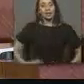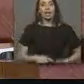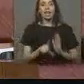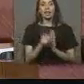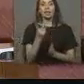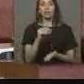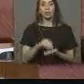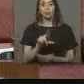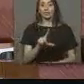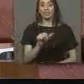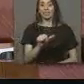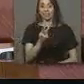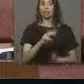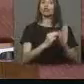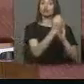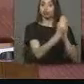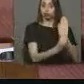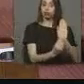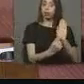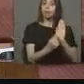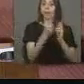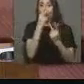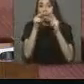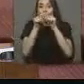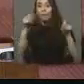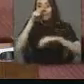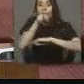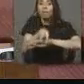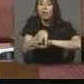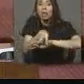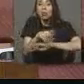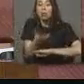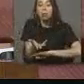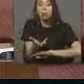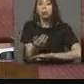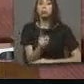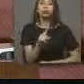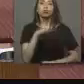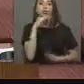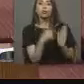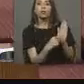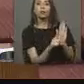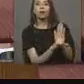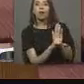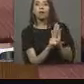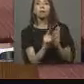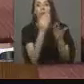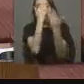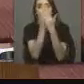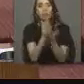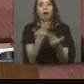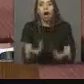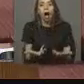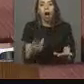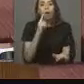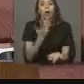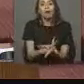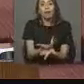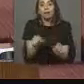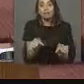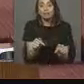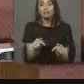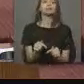20.673. Pero a la luz de los hechos, queda claro que no ha sido suficiente para enfrentar la realidad actual. Ahora bien, a